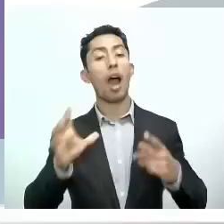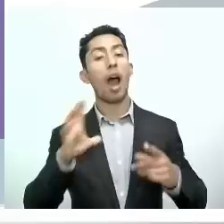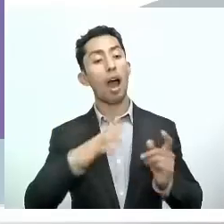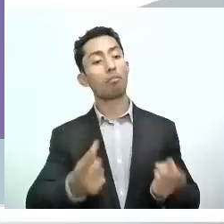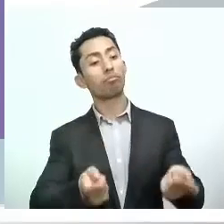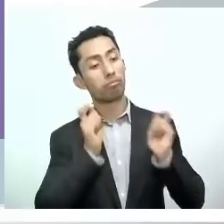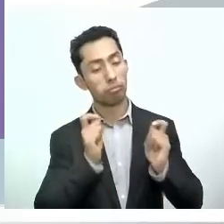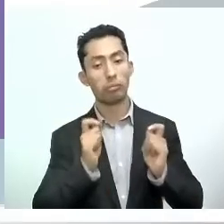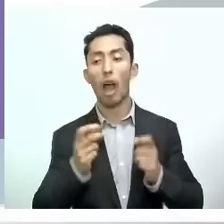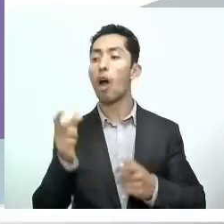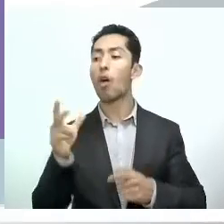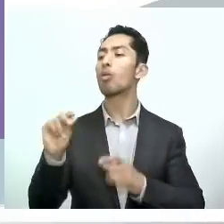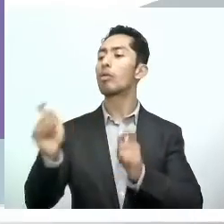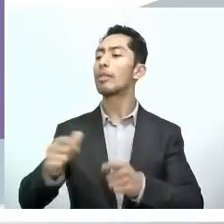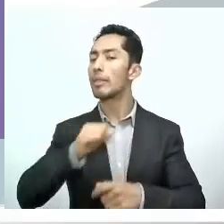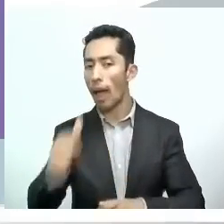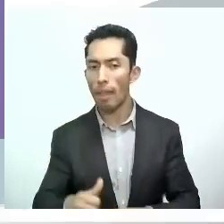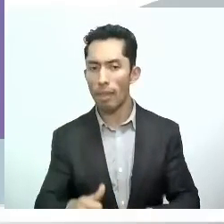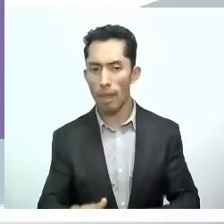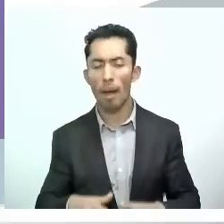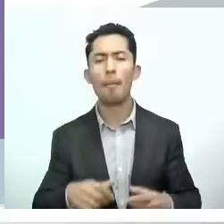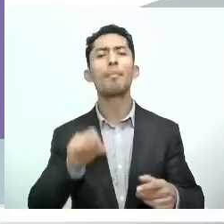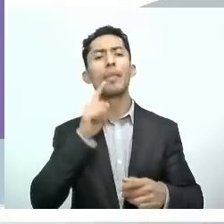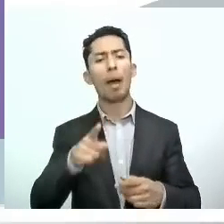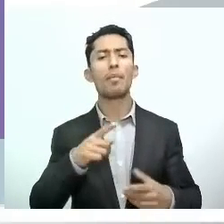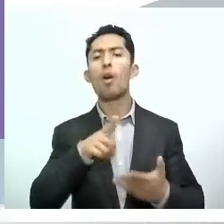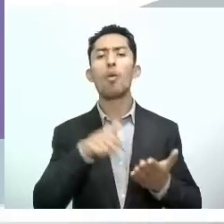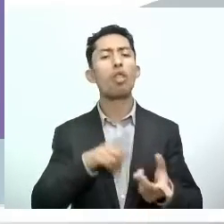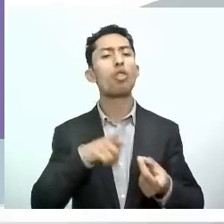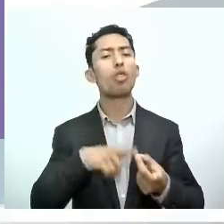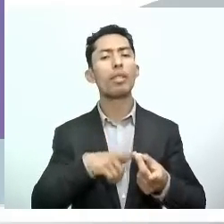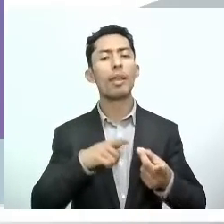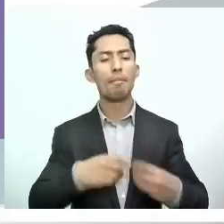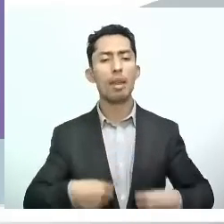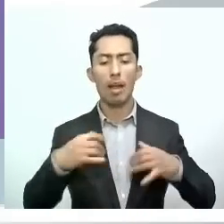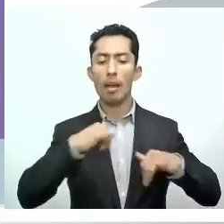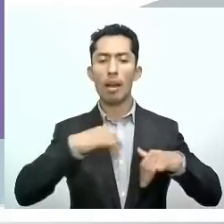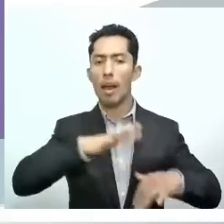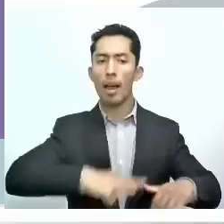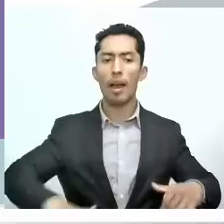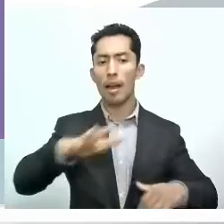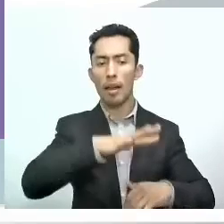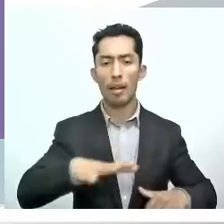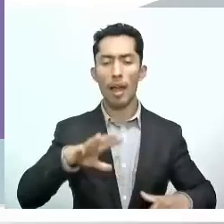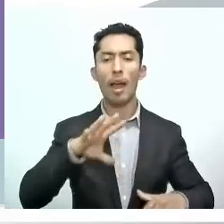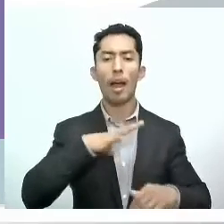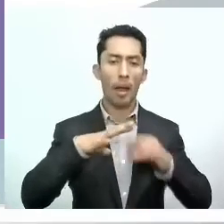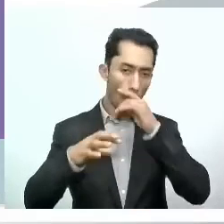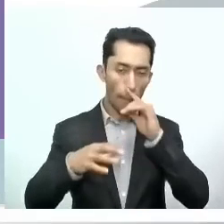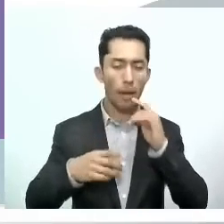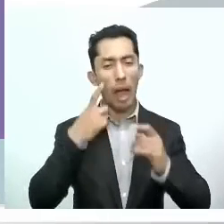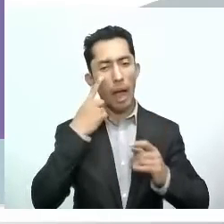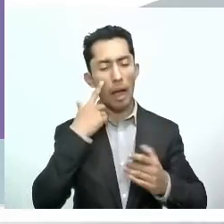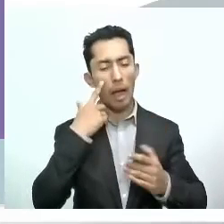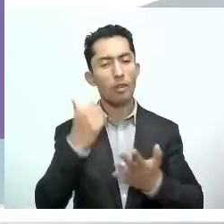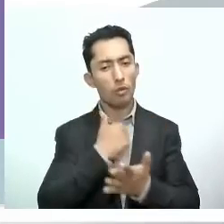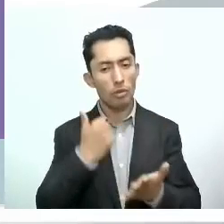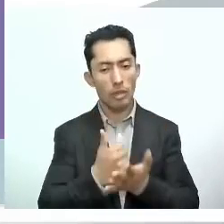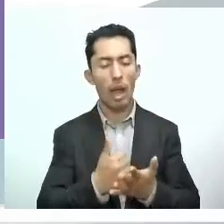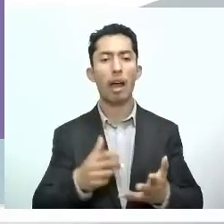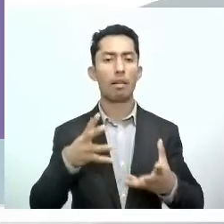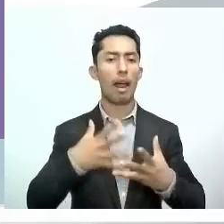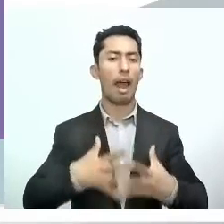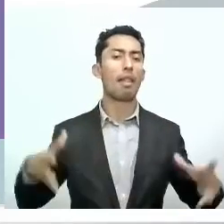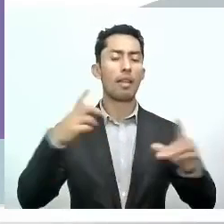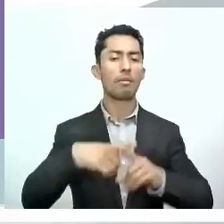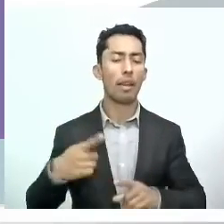no. También dónde están ubicados geográficamente, ¿no? Ubicamos como siempre están en las ciudades, en las urbes mucho más grandes y no